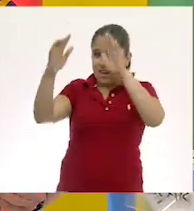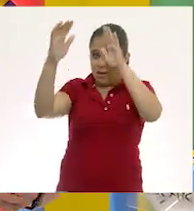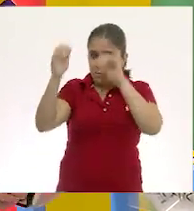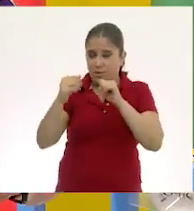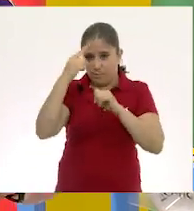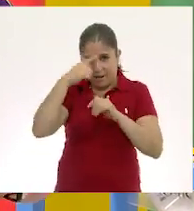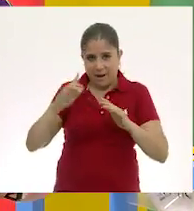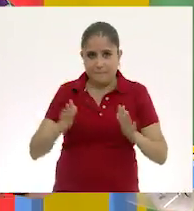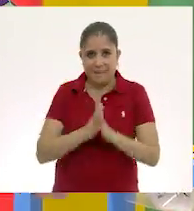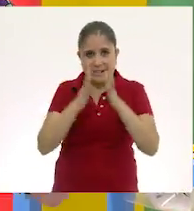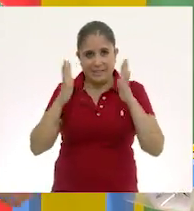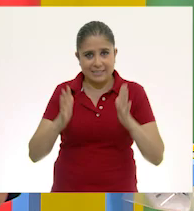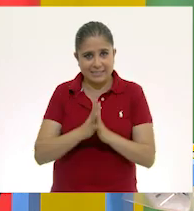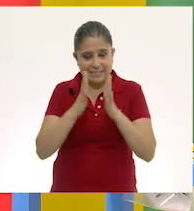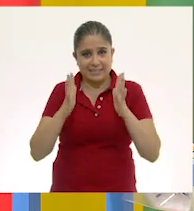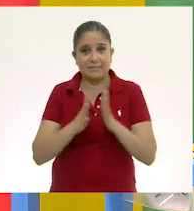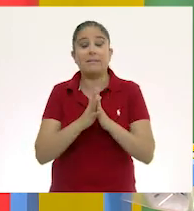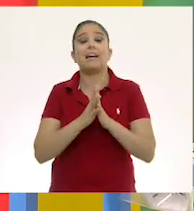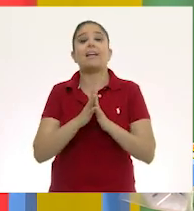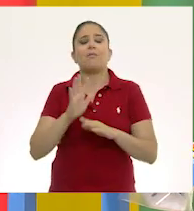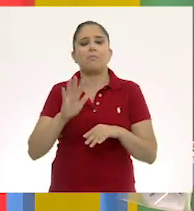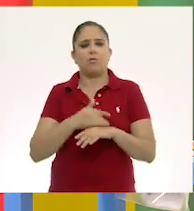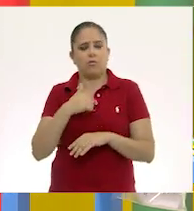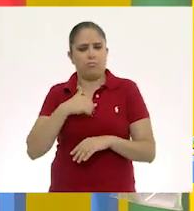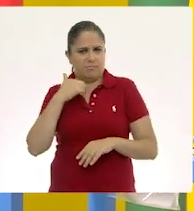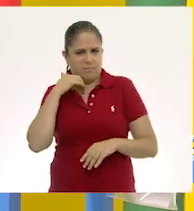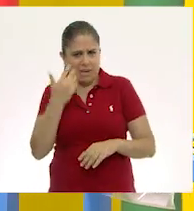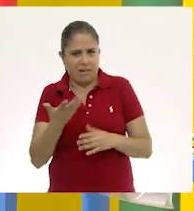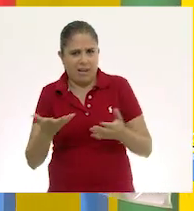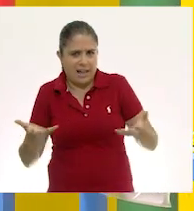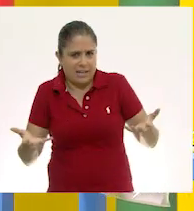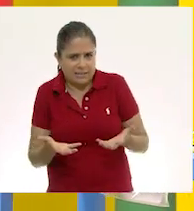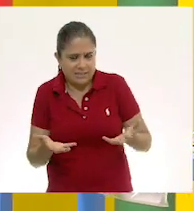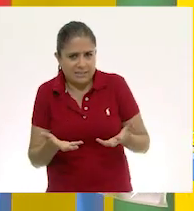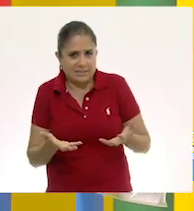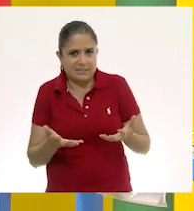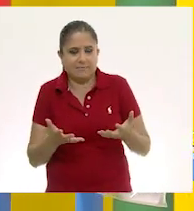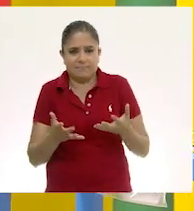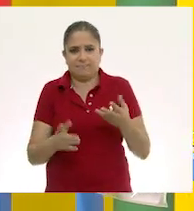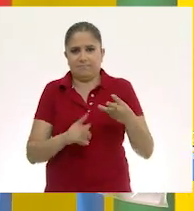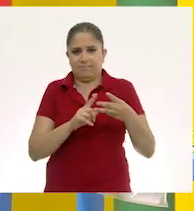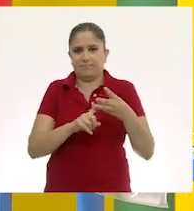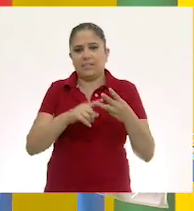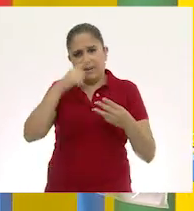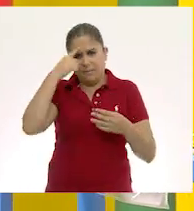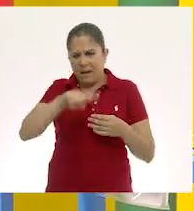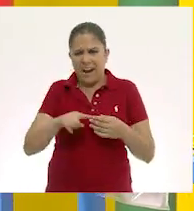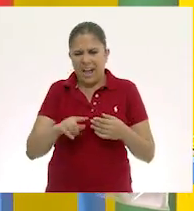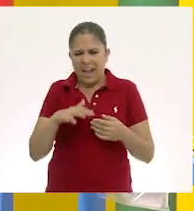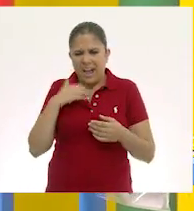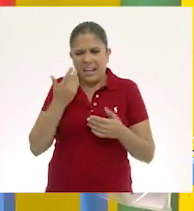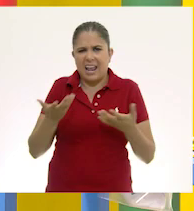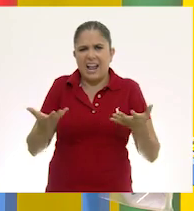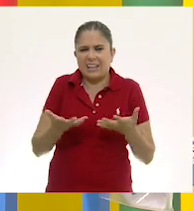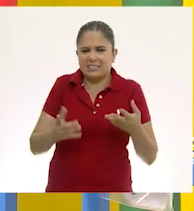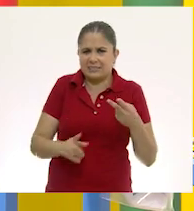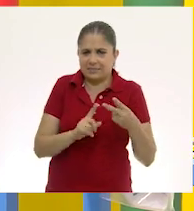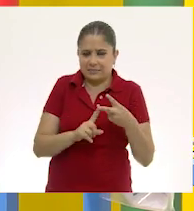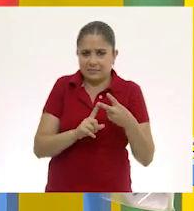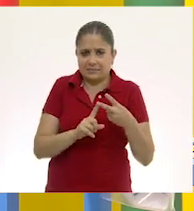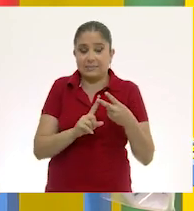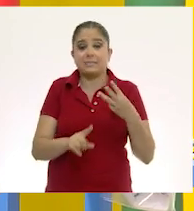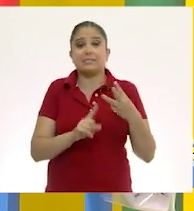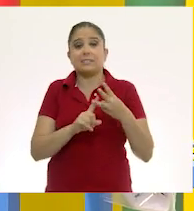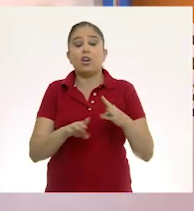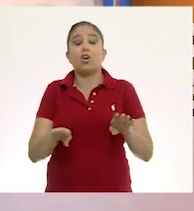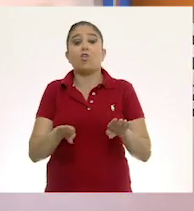a participar. Claro. Porque quiero hacerlo, es otra. ¿Para qué quieres hacerlo? ¿Para qué lo quiero hacer?